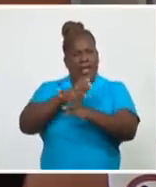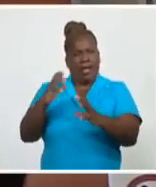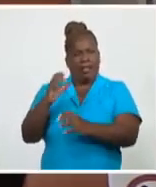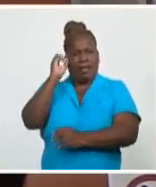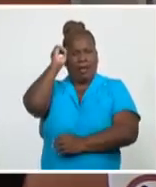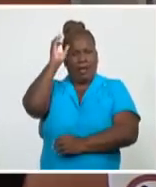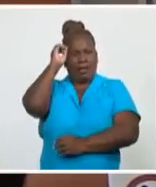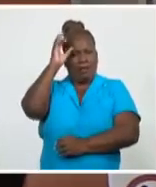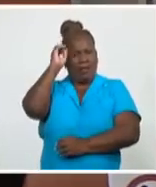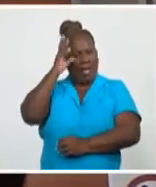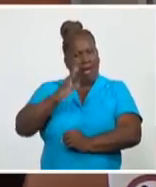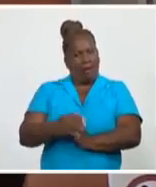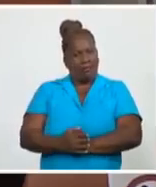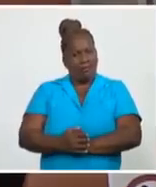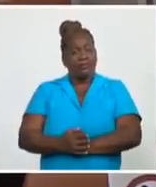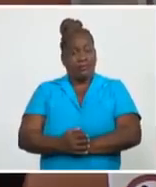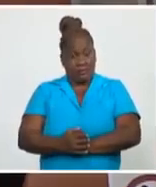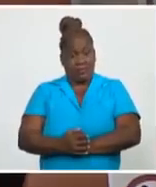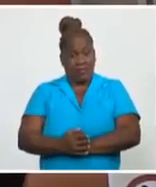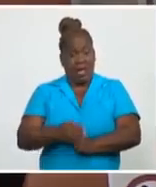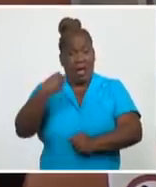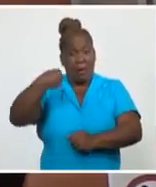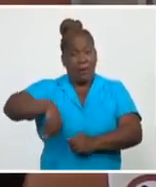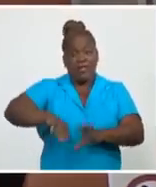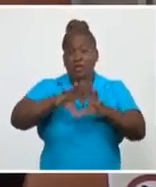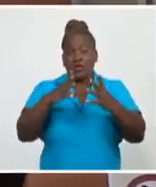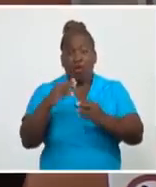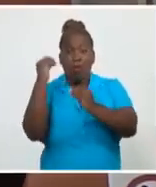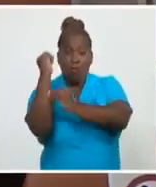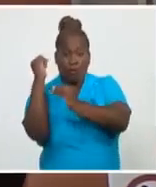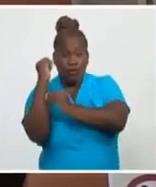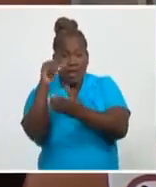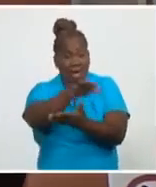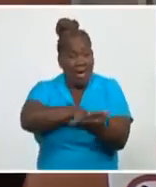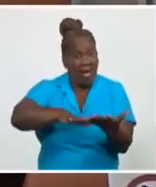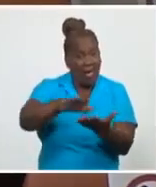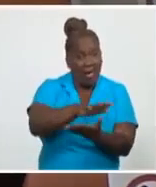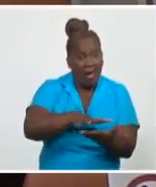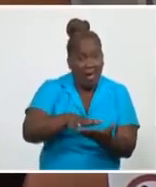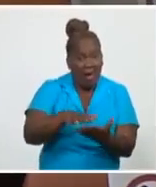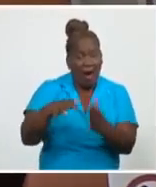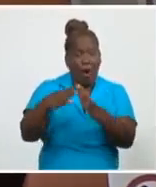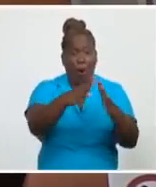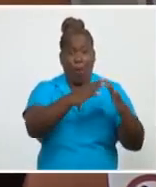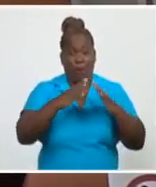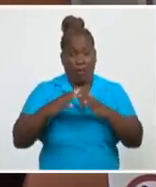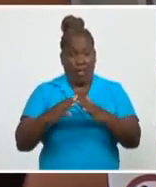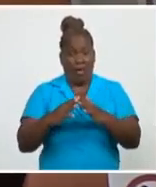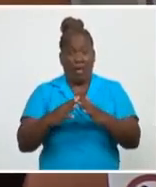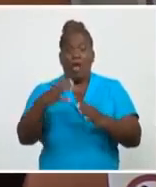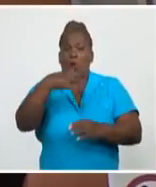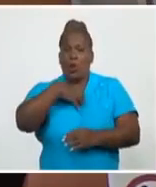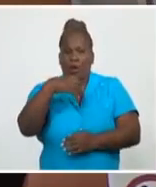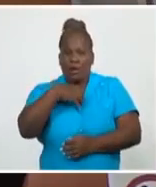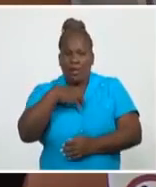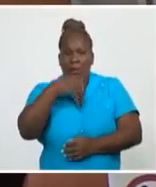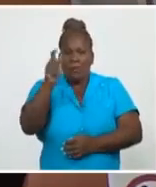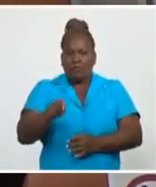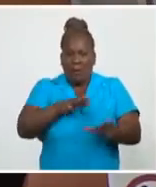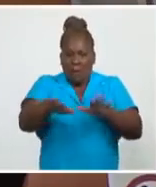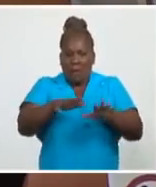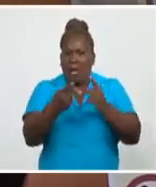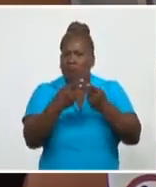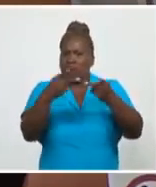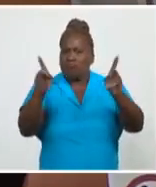y la innovación, y aprovechando todas esas potencialidades de recursos materiales, el talento humano que tenemos hoy en nuestros territorios,